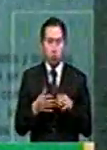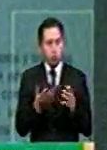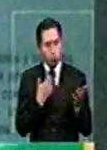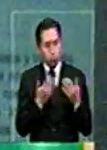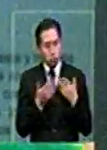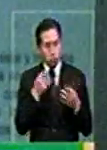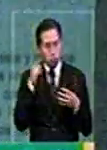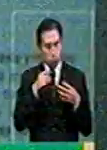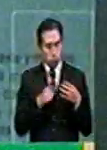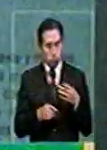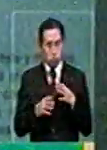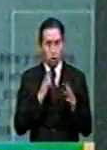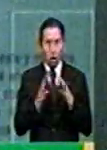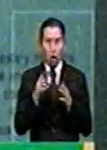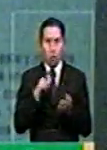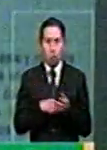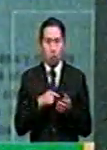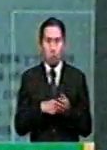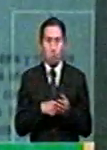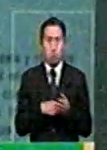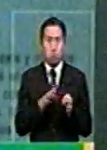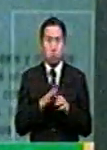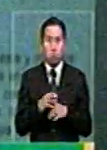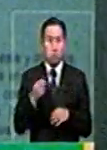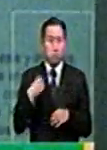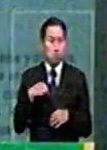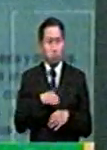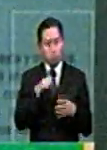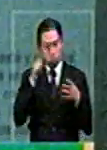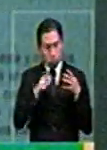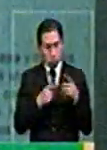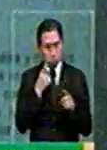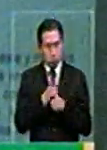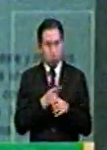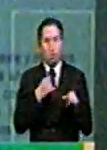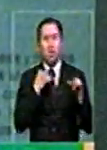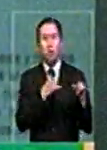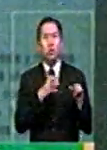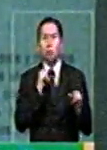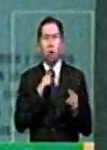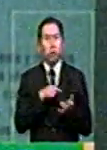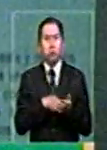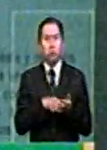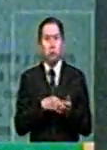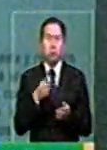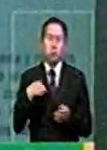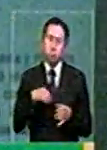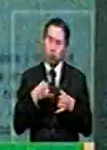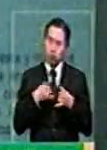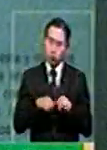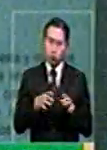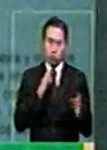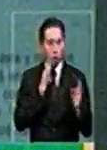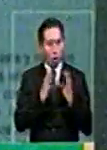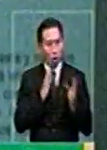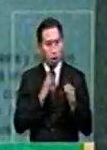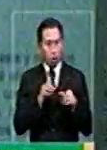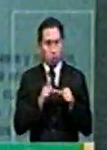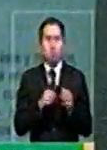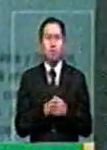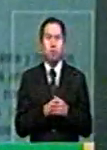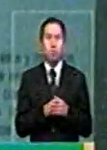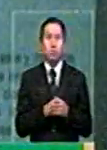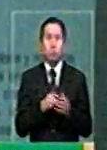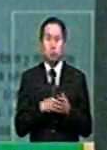hemos conversado, no siempre tenemos los mismos puntos de vista, y es un tema que lo seguiremos hablando. Es un tema